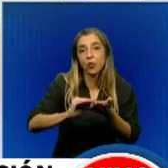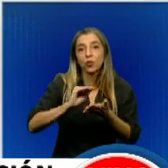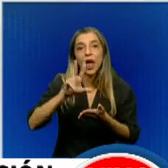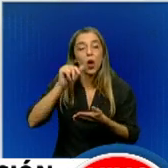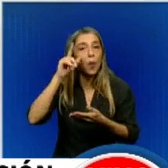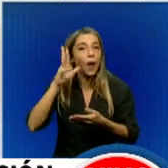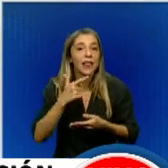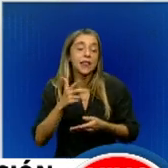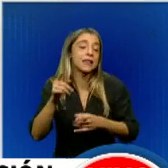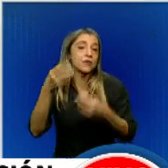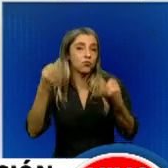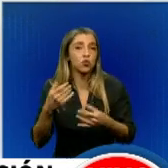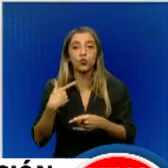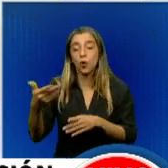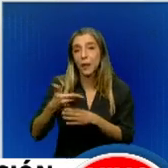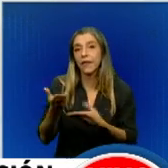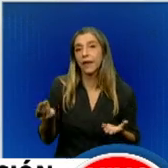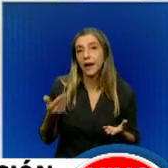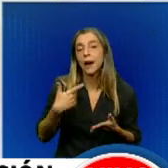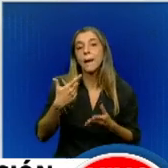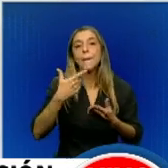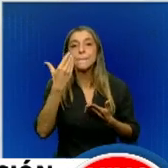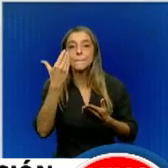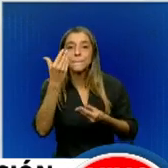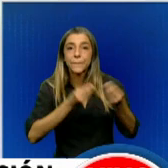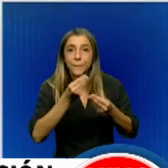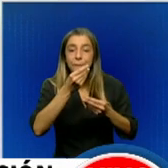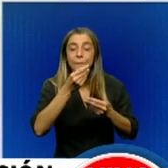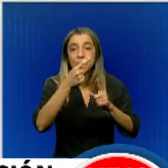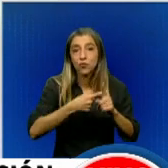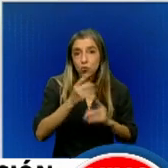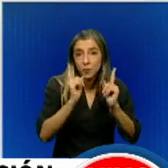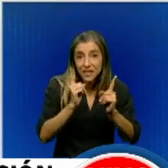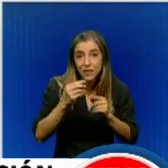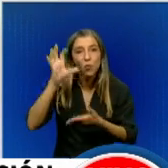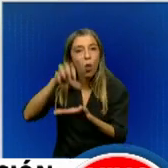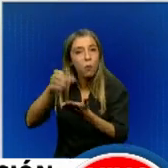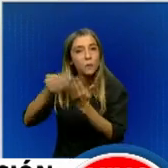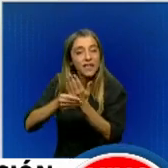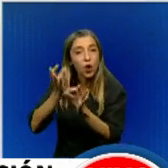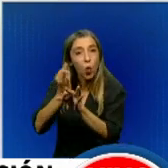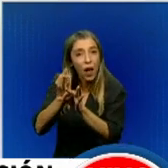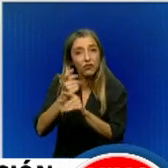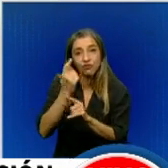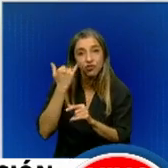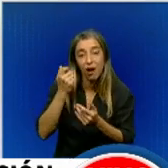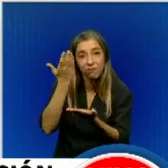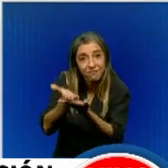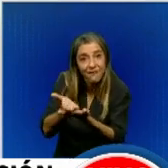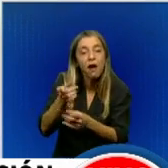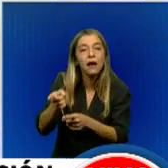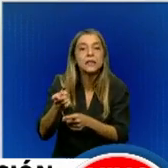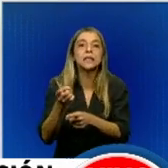el presupuesto que está asignado al ministerio de educación deberíamos ver la forma de que pueda ser utilizado para